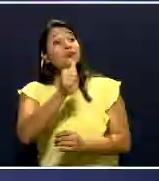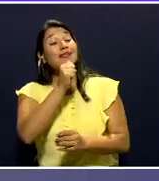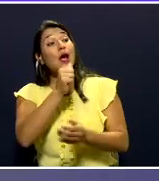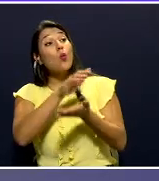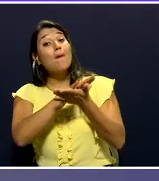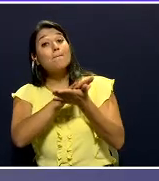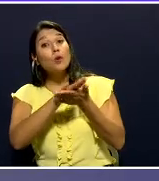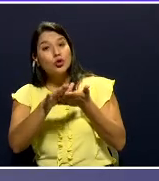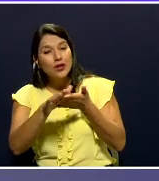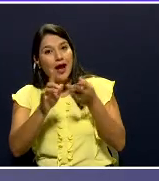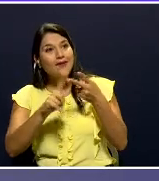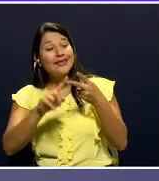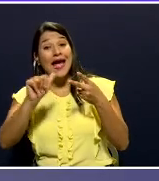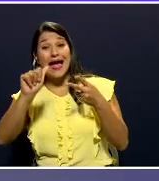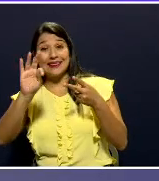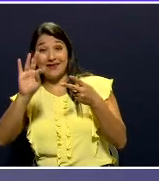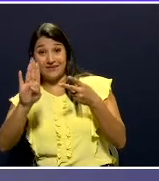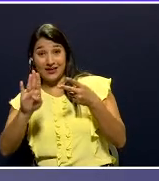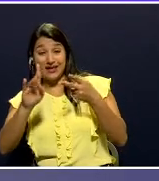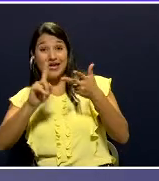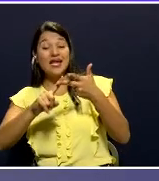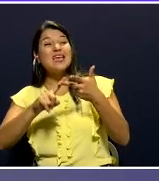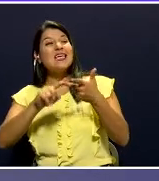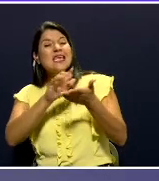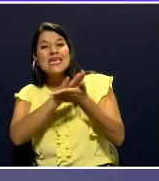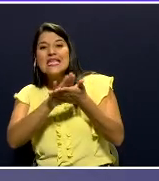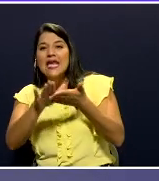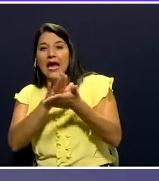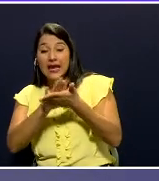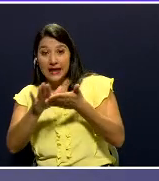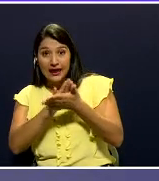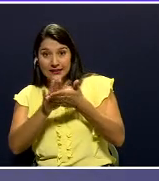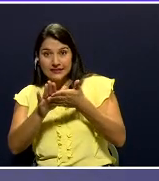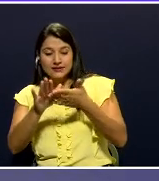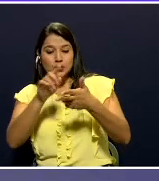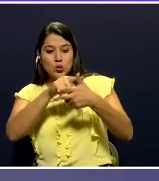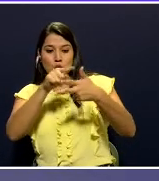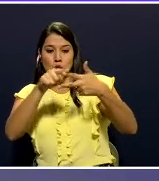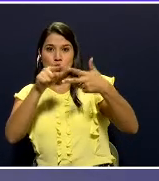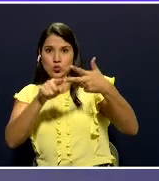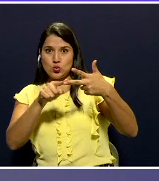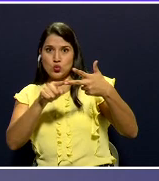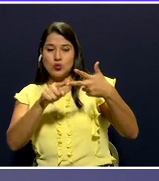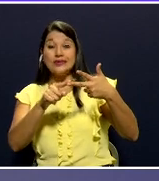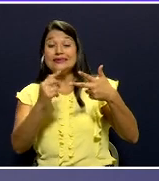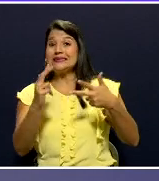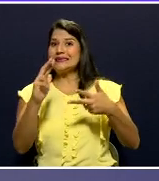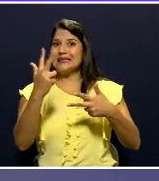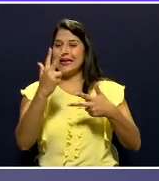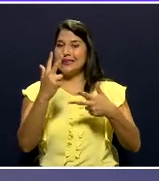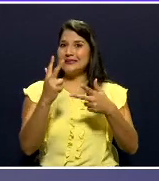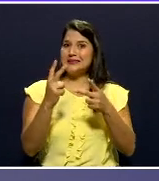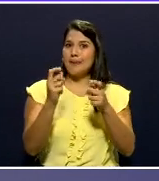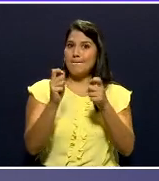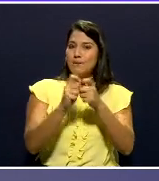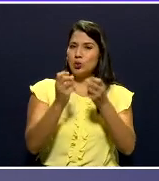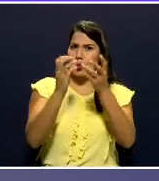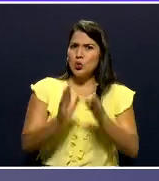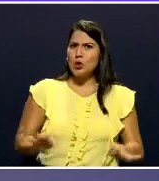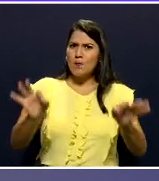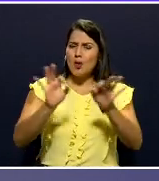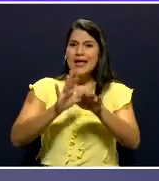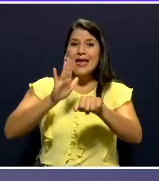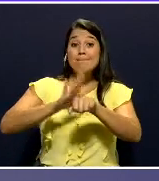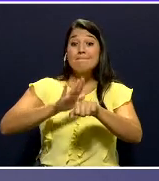potable, antibióticos e higiene. Un tridente potente que nos permitió